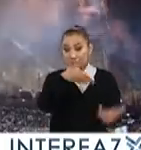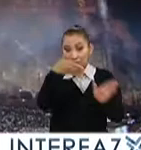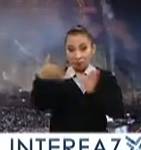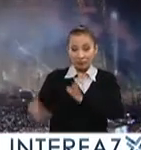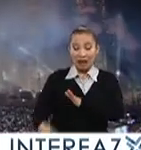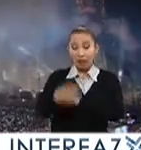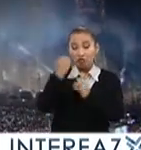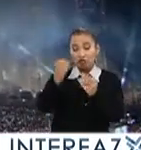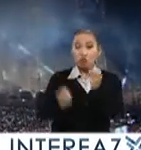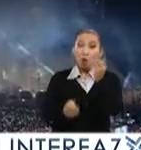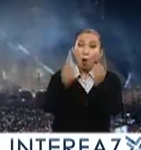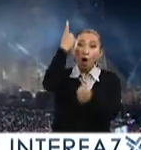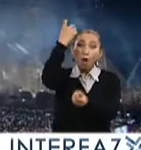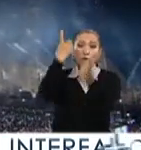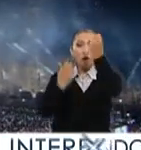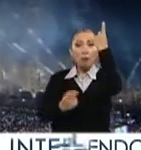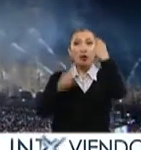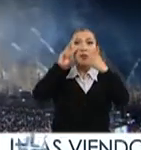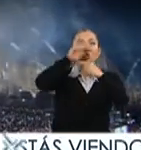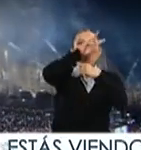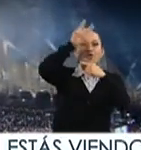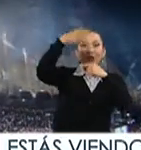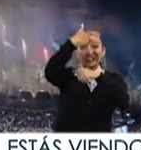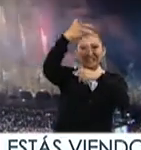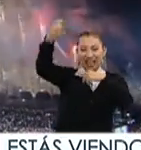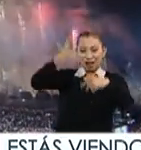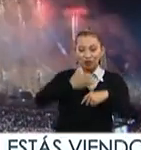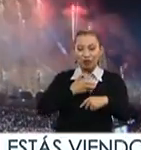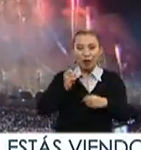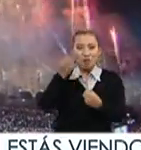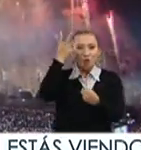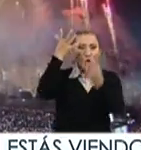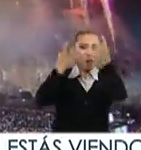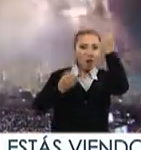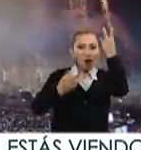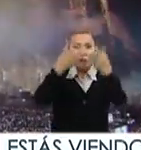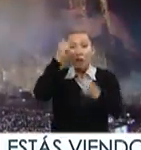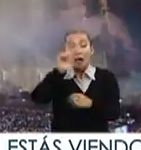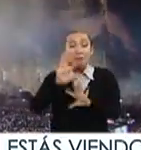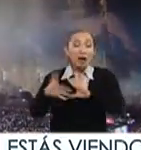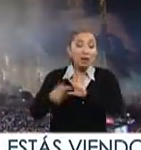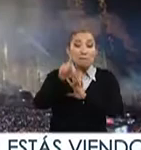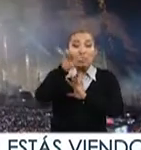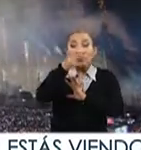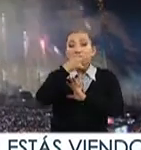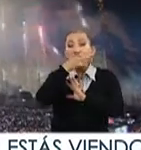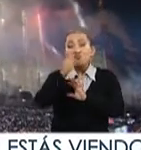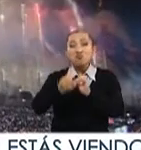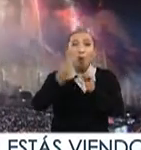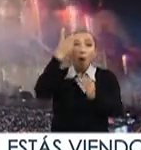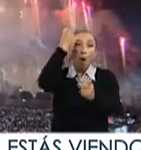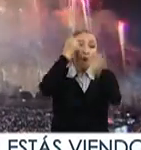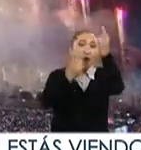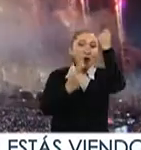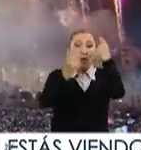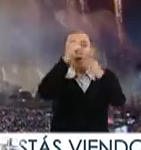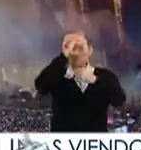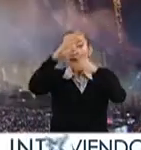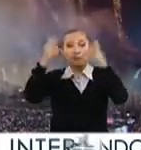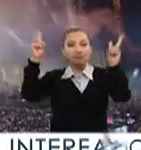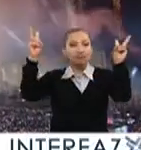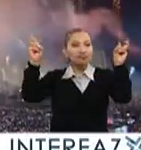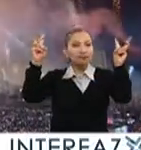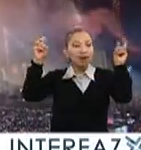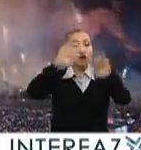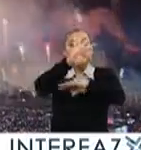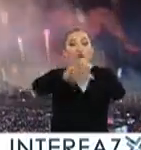Posteriormente, cientos de fuegos artificiales iluminaron el cielo de la plancha del Zócalo. Fueron cerca de 20 minutos de un espectáculo pirotécnico